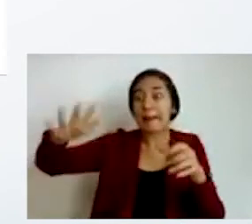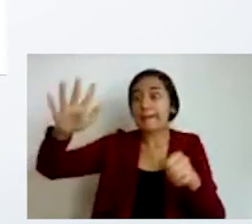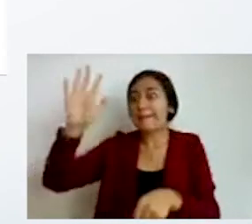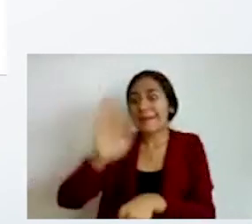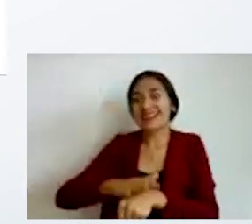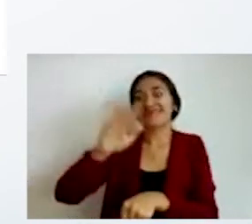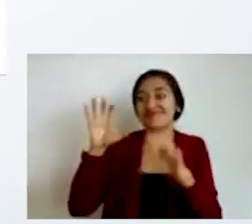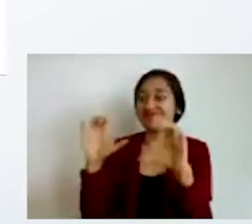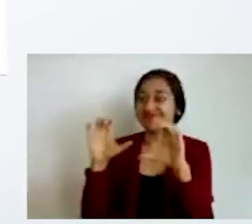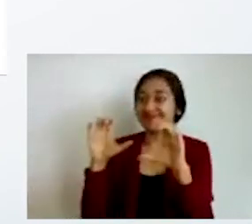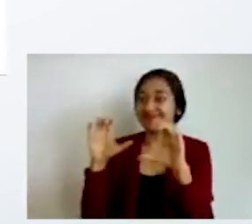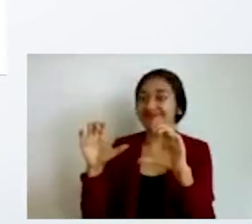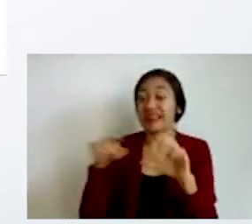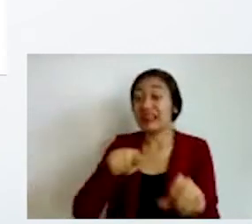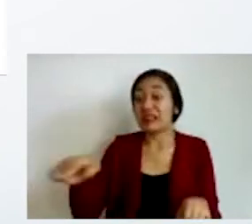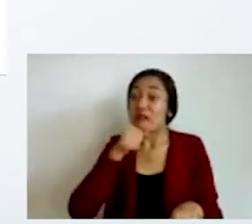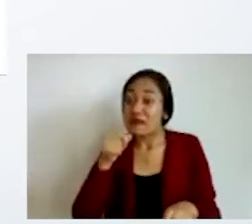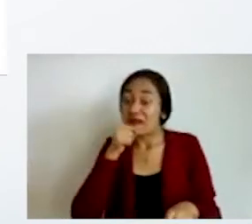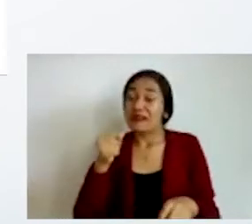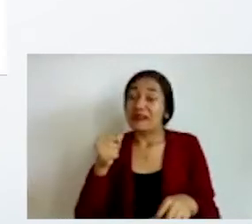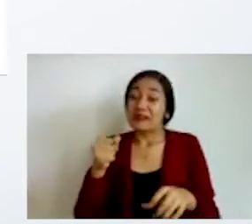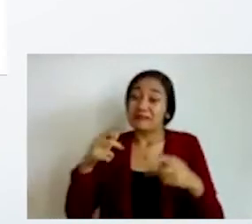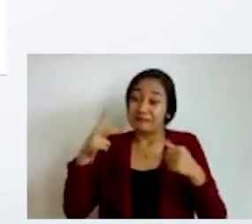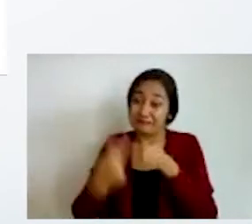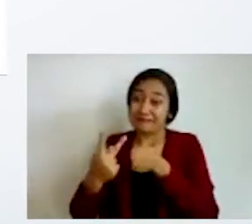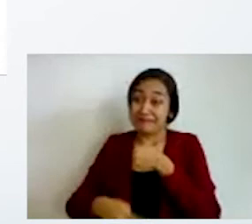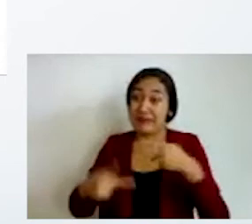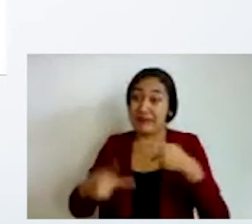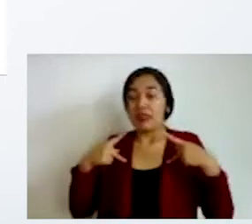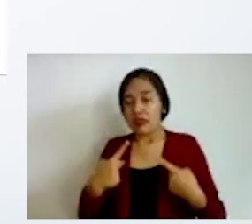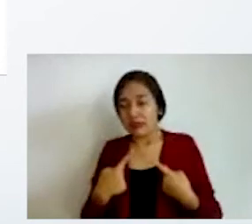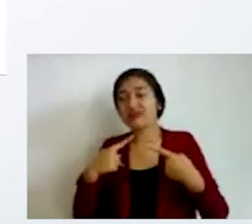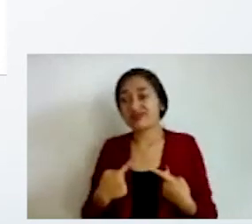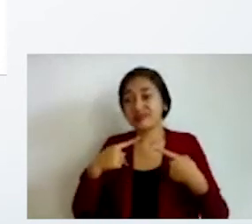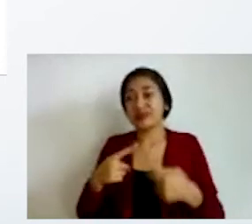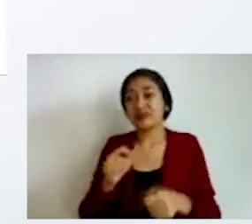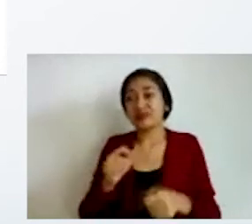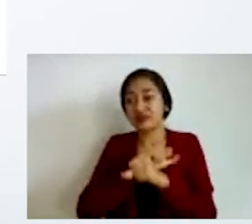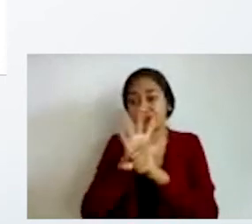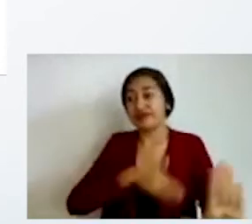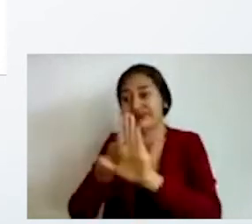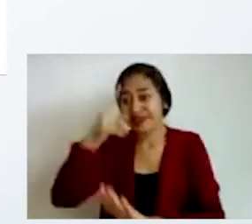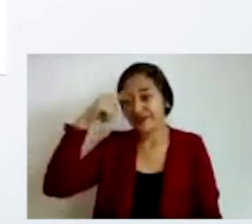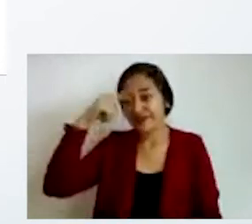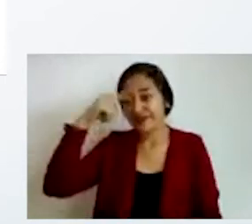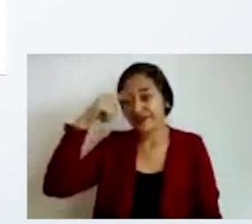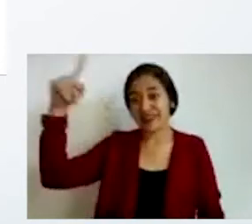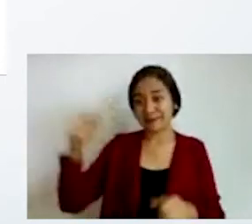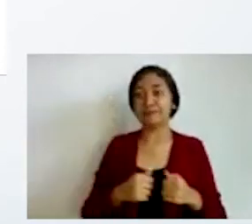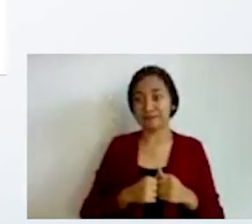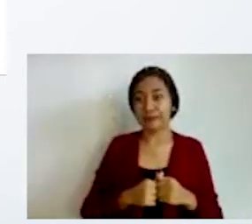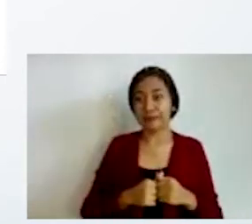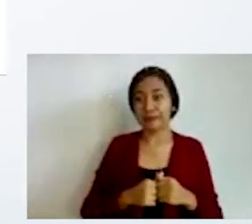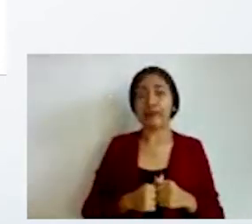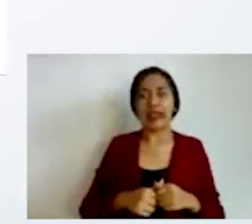mundo y el que más defunciones registra. Bueno, entonces, esta imagen